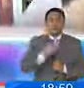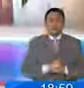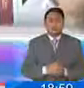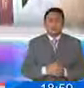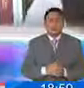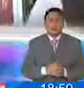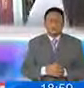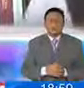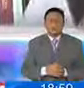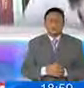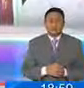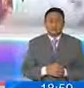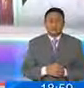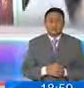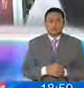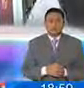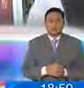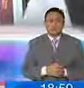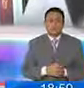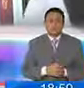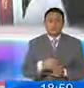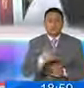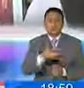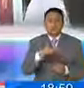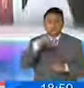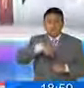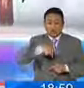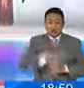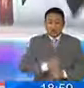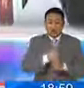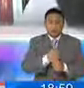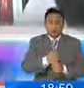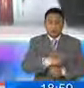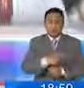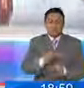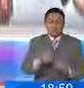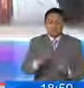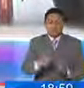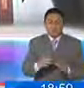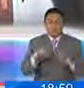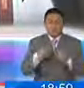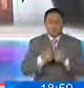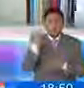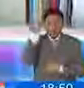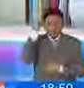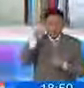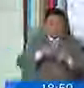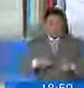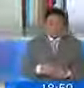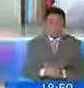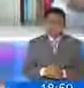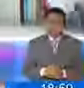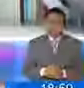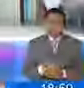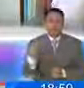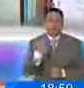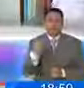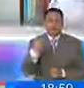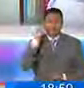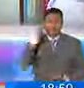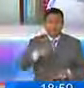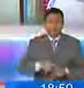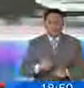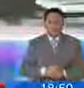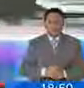que evitar que hayan fuerzas de seguridad con partido, con ideología. Los dos coinciden en una sola